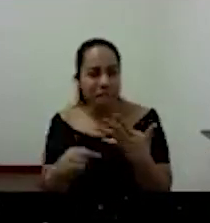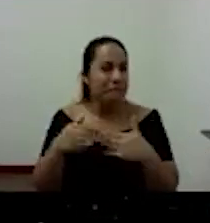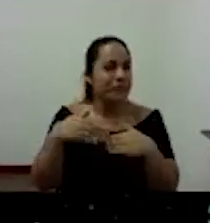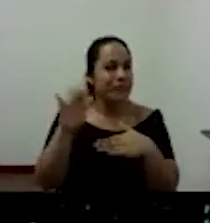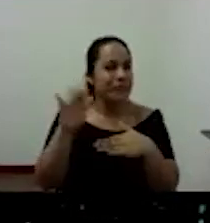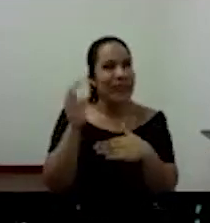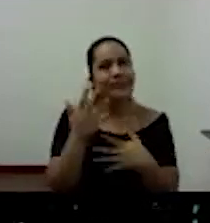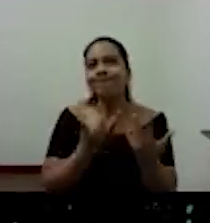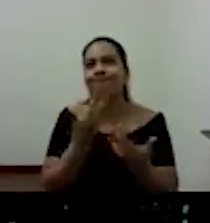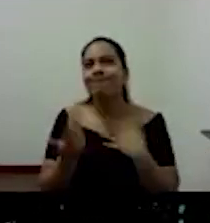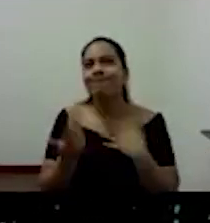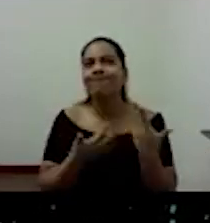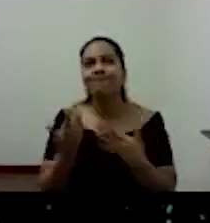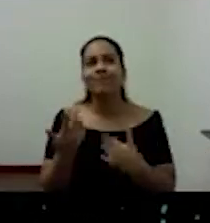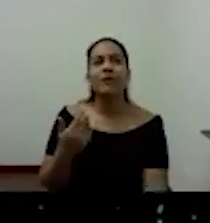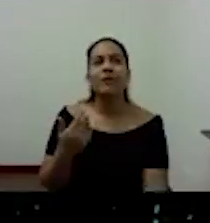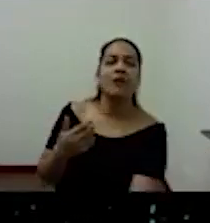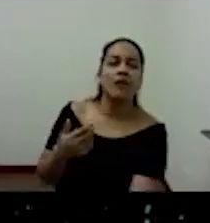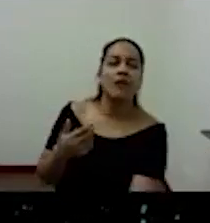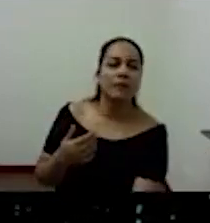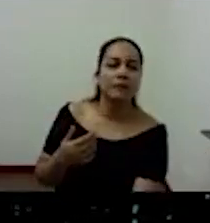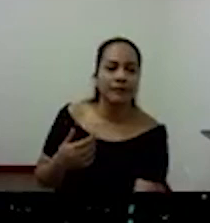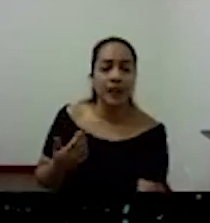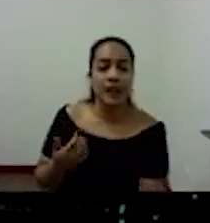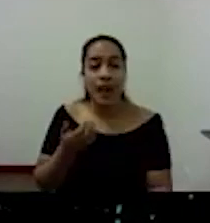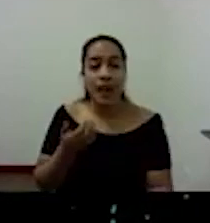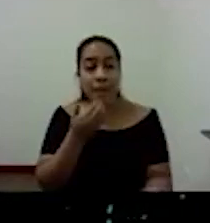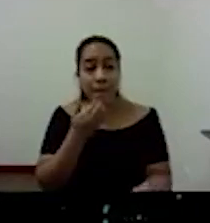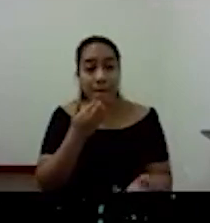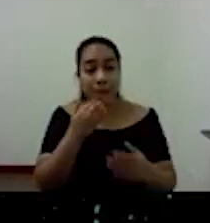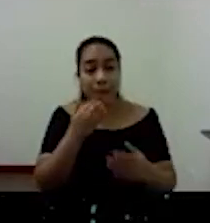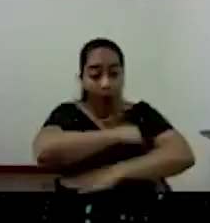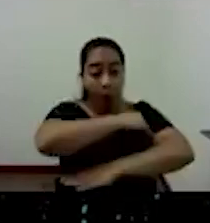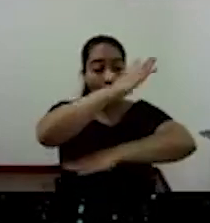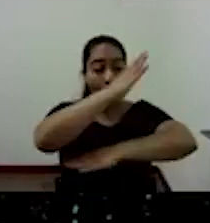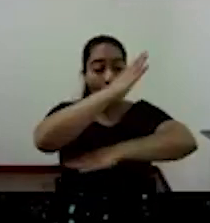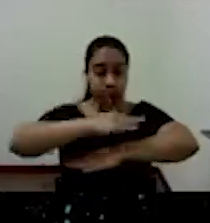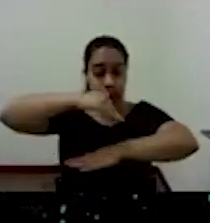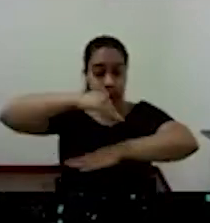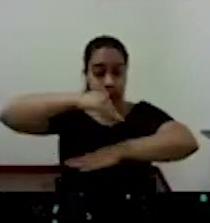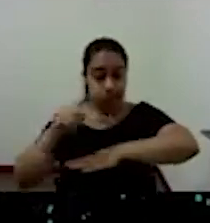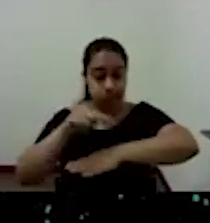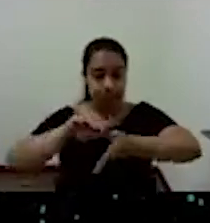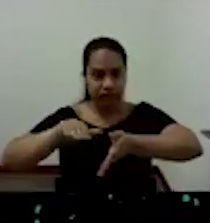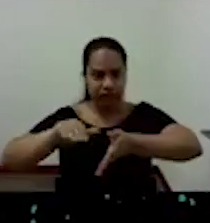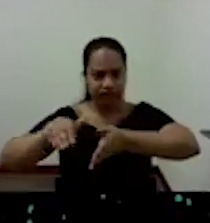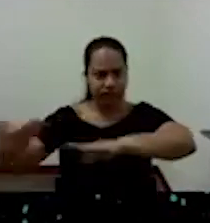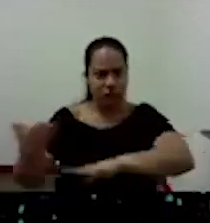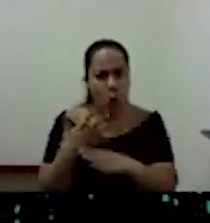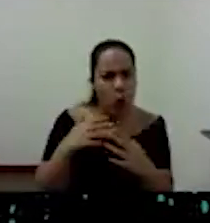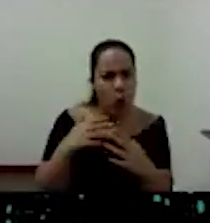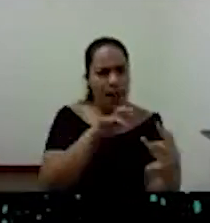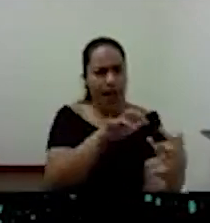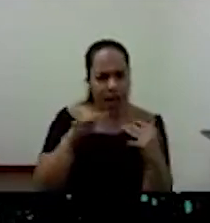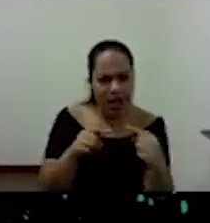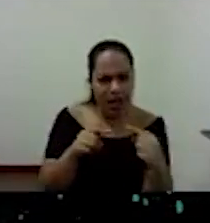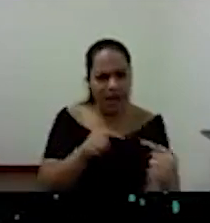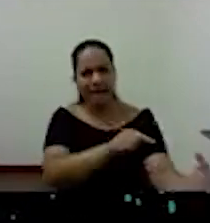por un cadáver, por una montaña de cadáveres, aquellas revoluciones que